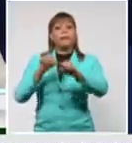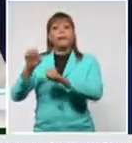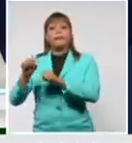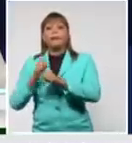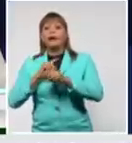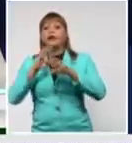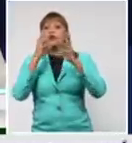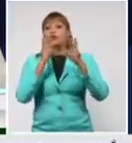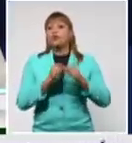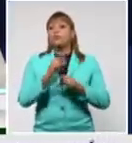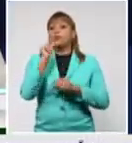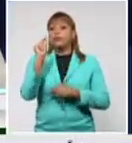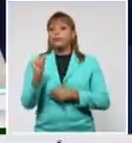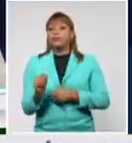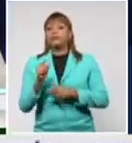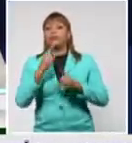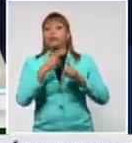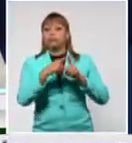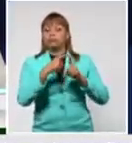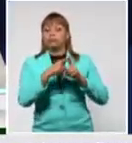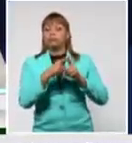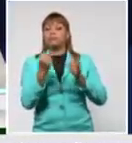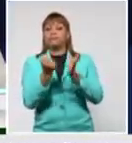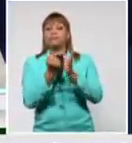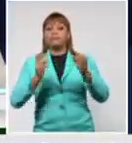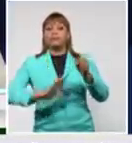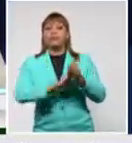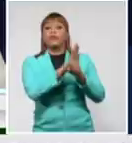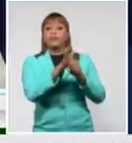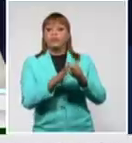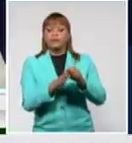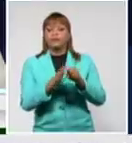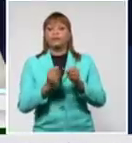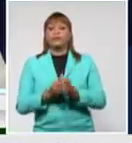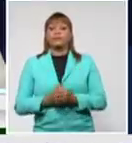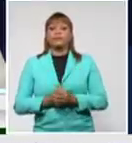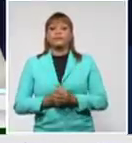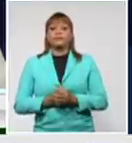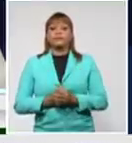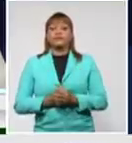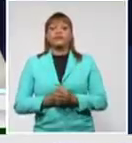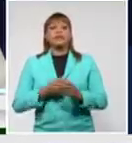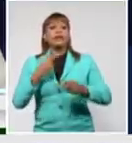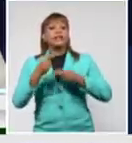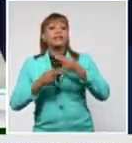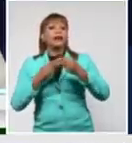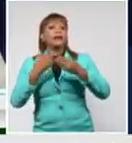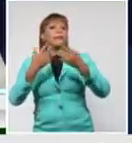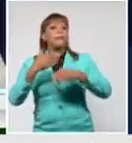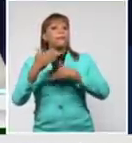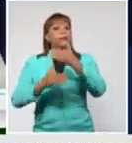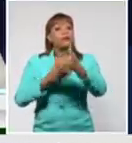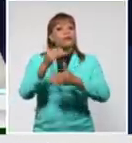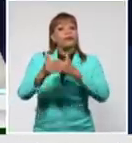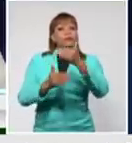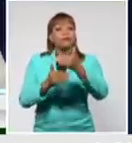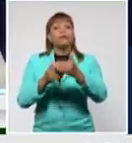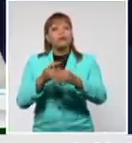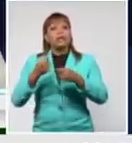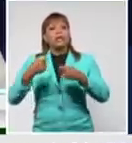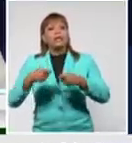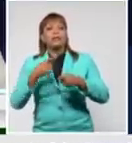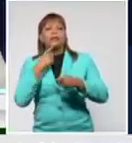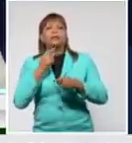de muestras para el diagnóstico de COVID que se están procesando y que se deben de incrementar.